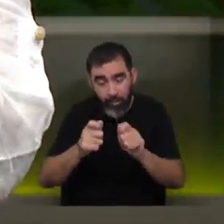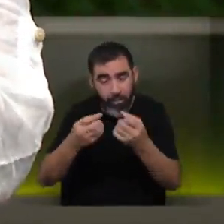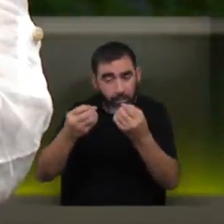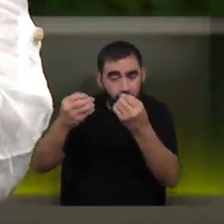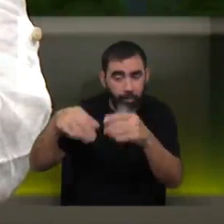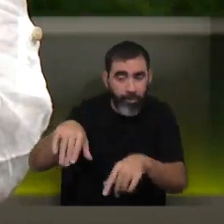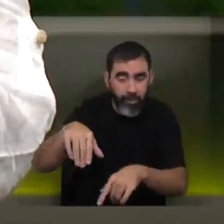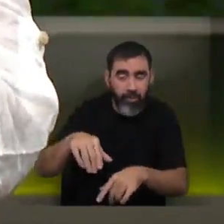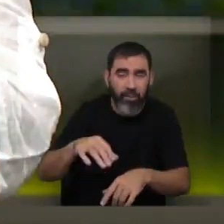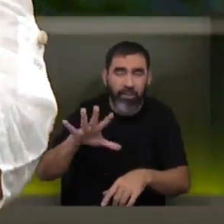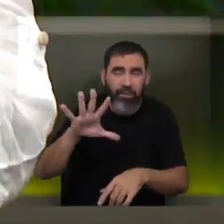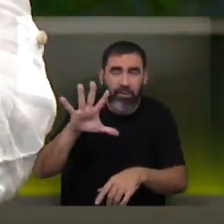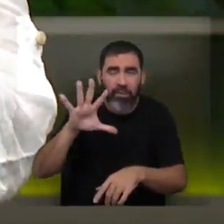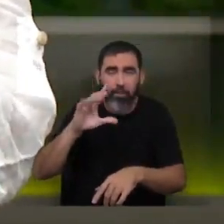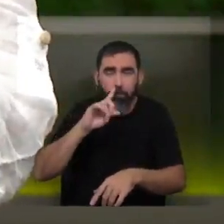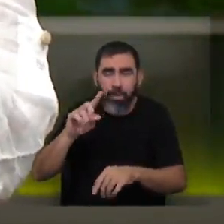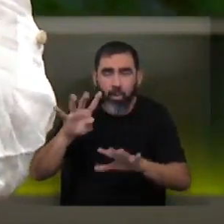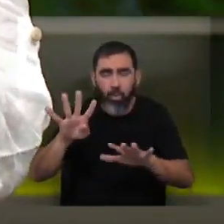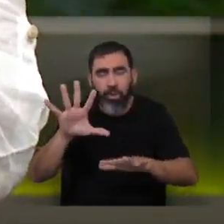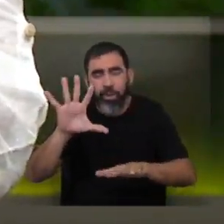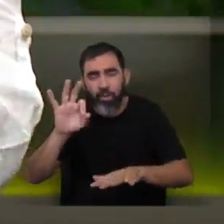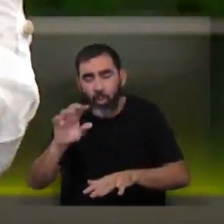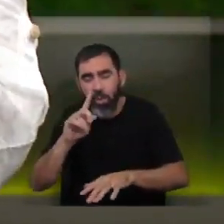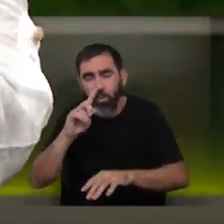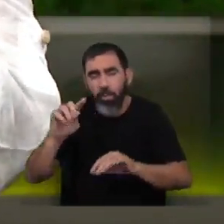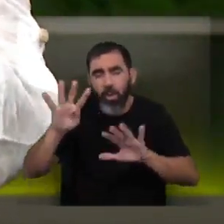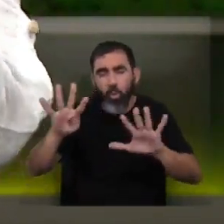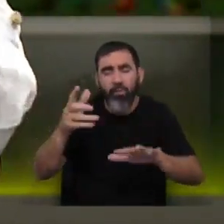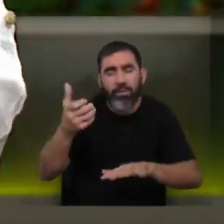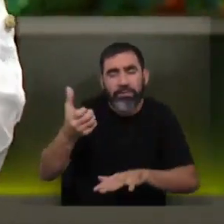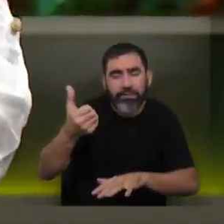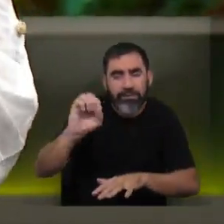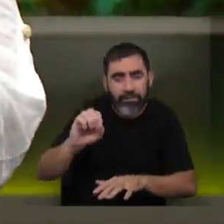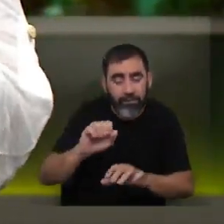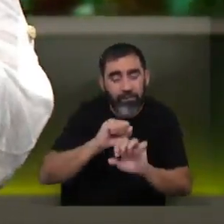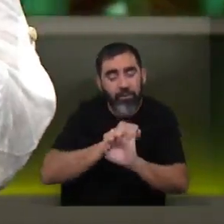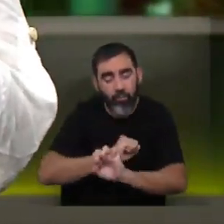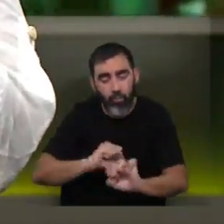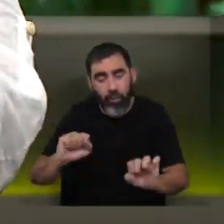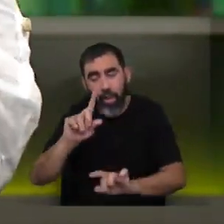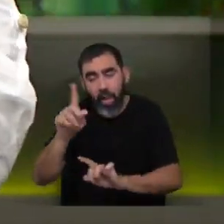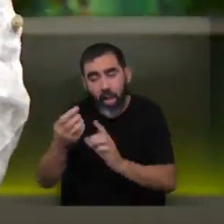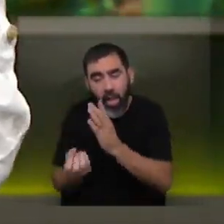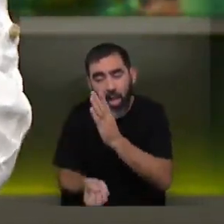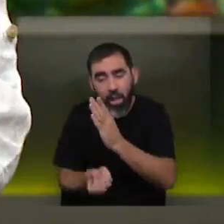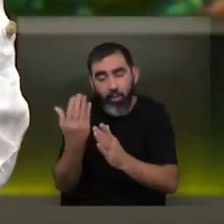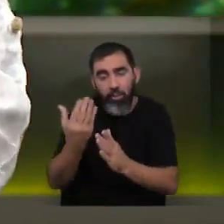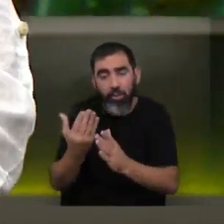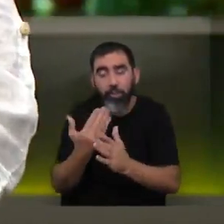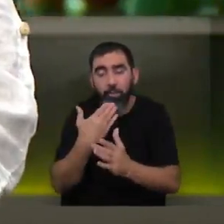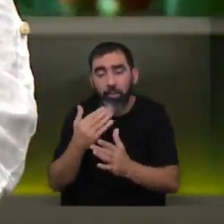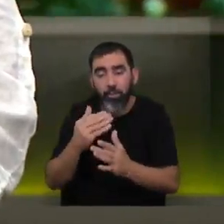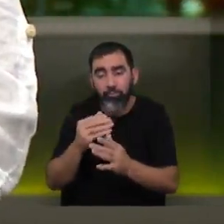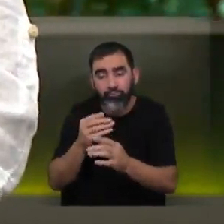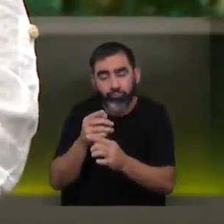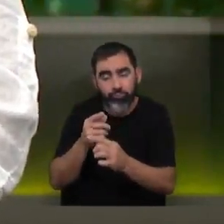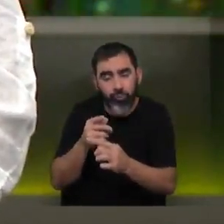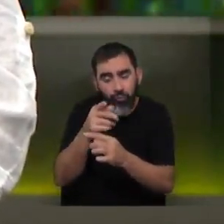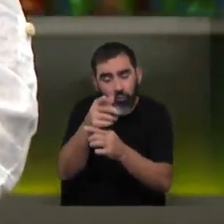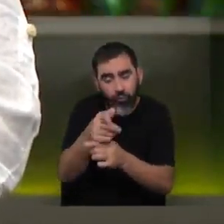alrededor de los 50, 60 surgen algunas metodologías que permiten, por ejemplo, irradiar